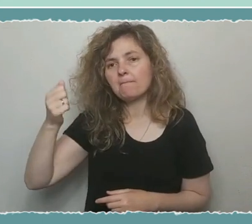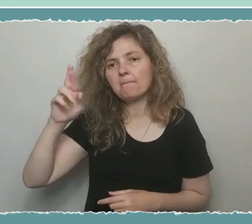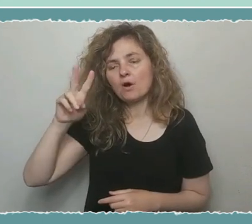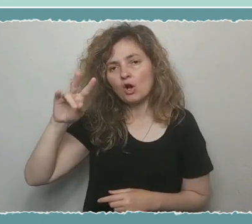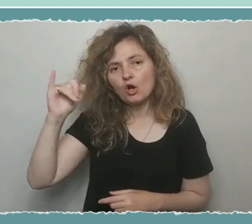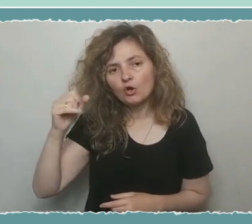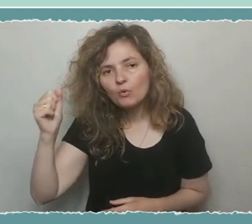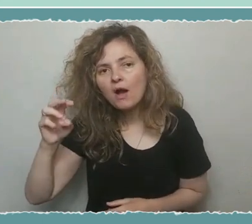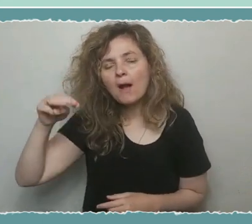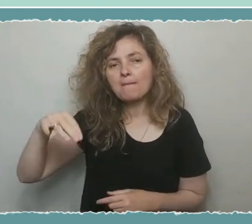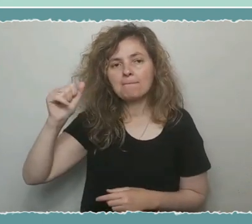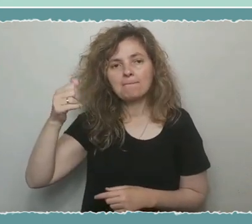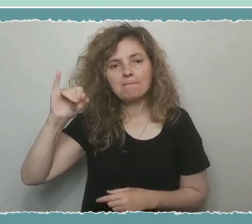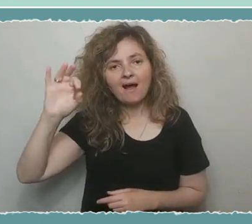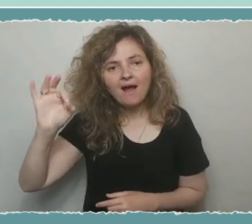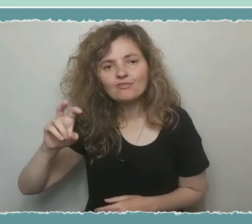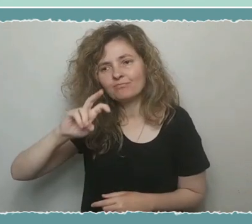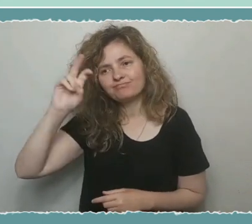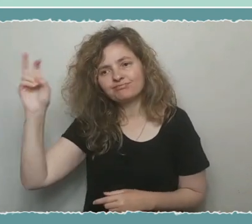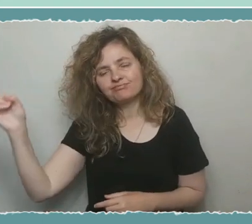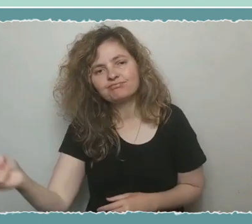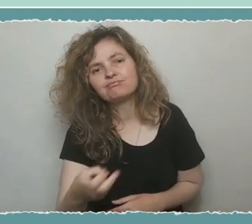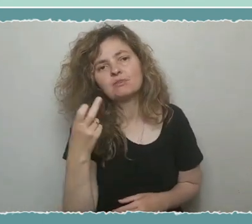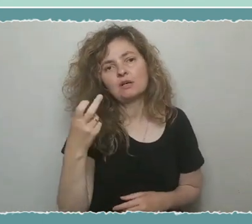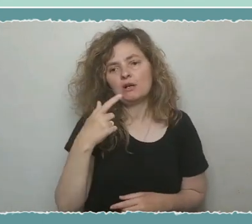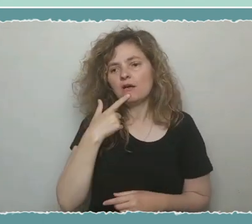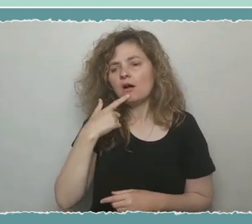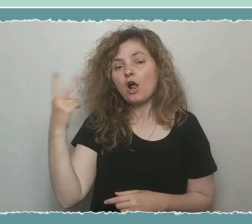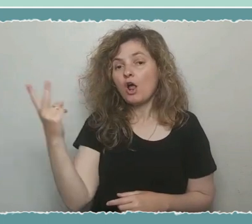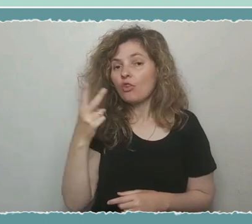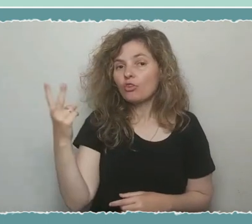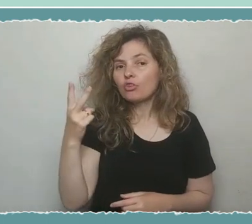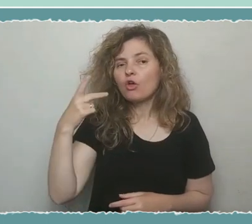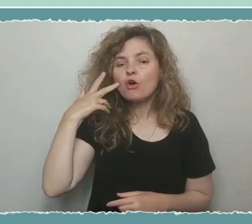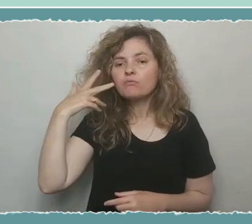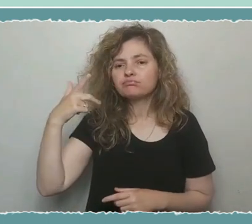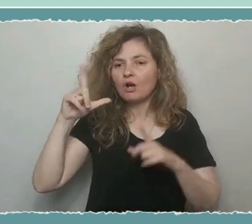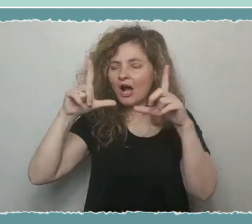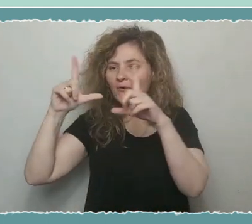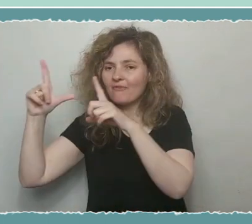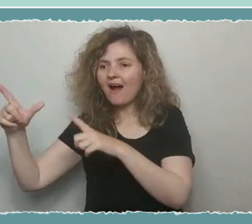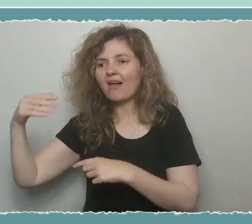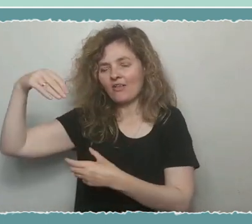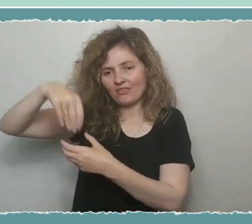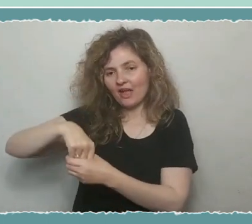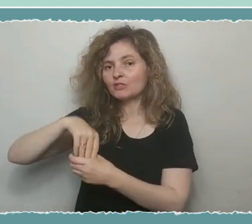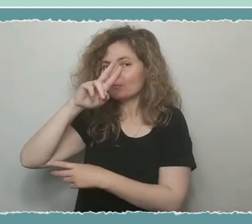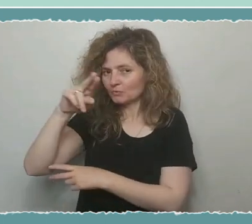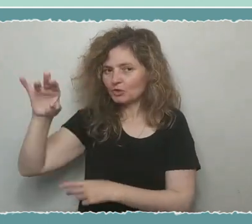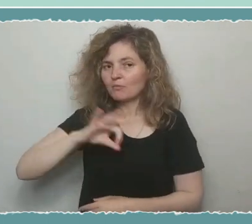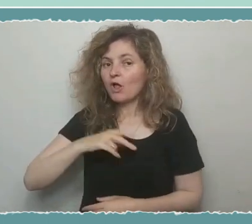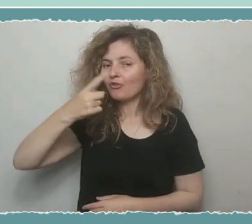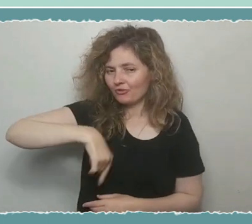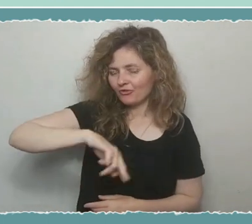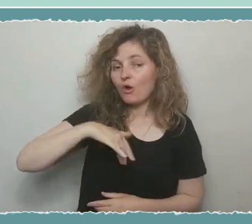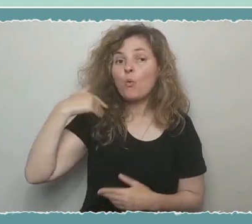Maruja Mallo, con Luis Seoane, por certo, Seoane, Maruja Mallo, hai cadros no Museo de Pontevedra,